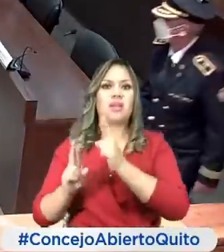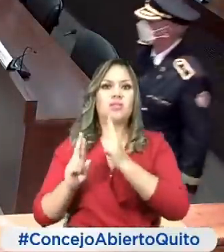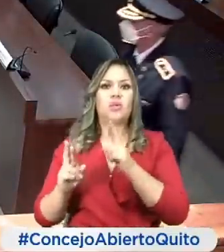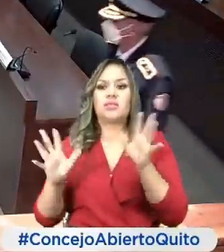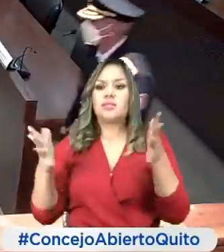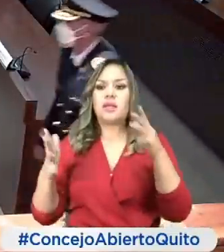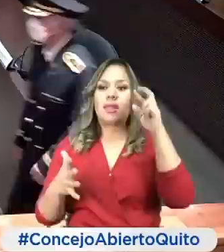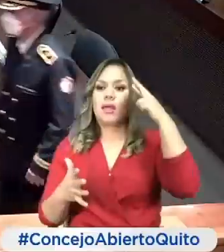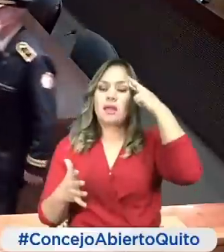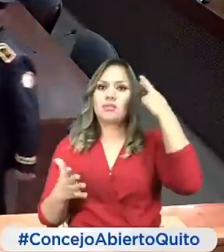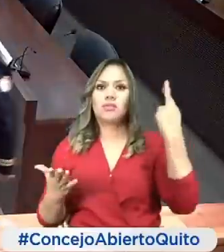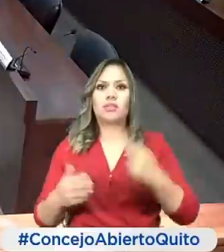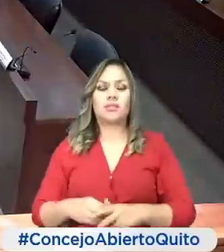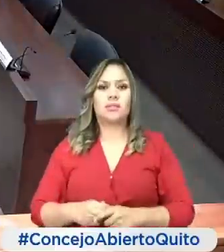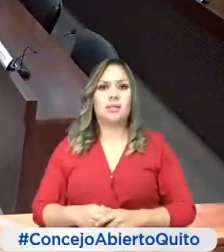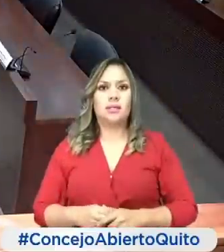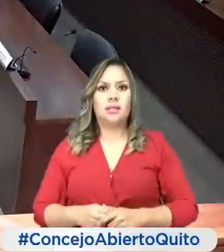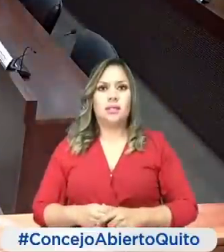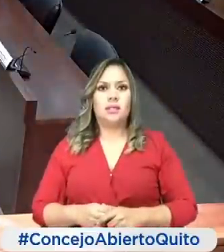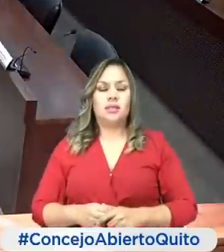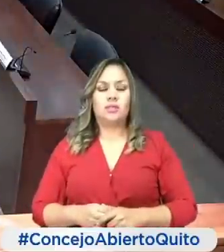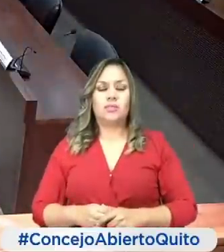tienen razones.